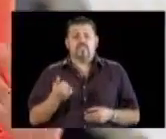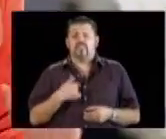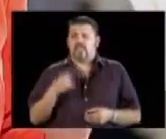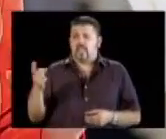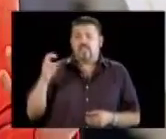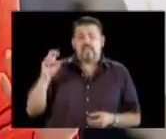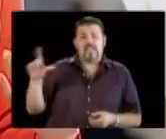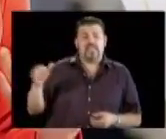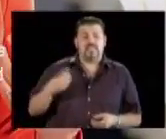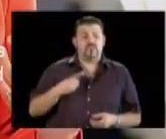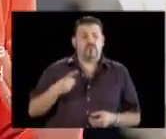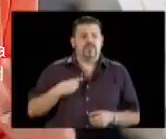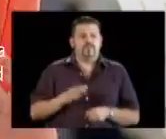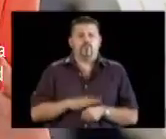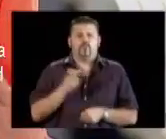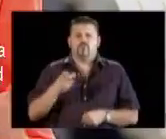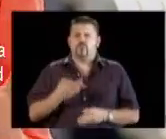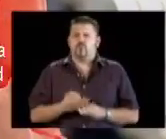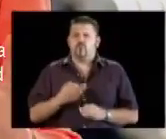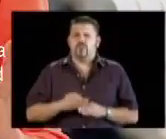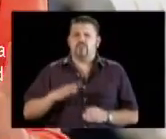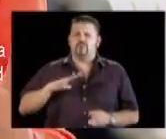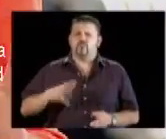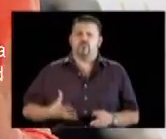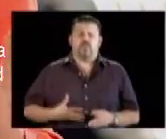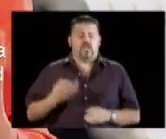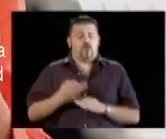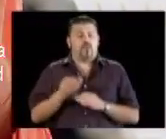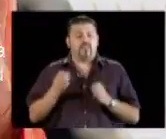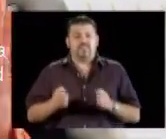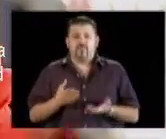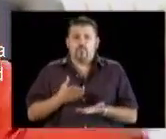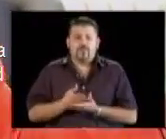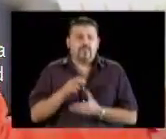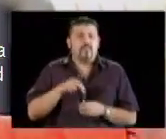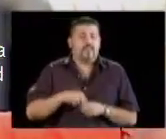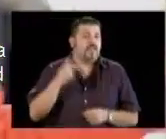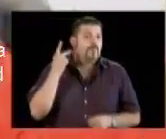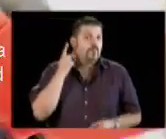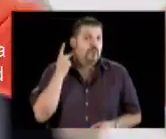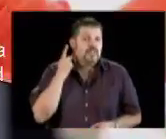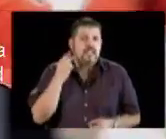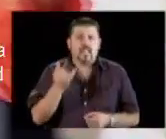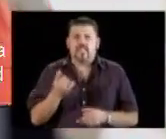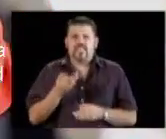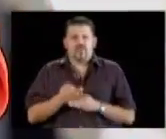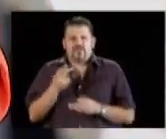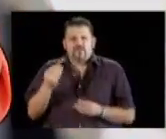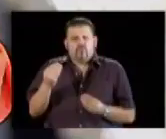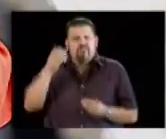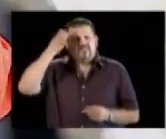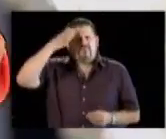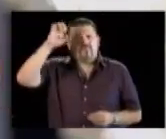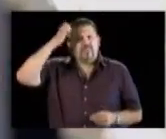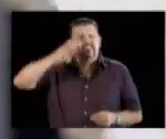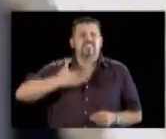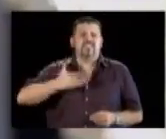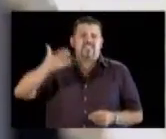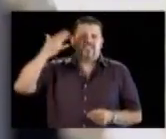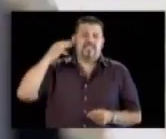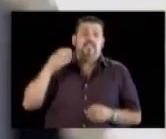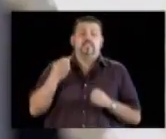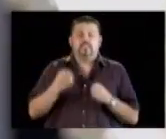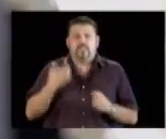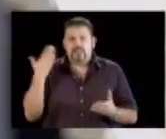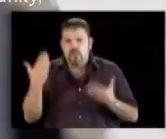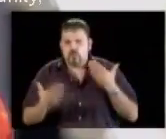orgullo. Está metida en la política porque ahora, a partir de toda la experiencia que ella ha vivido, de estar